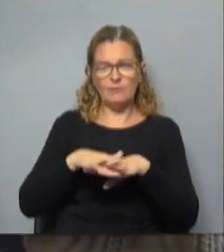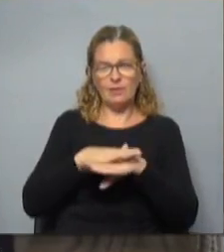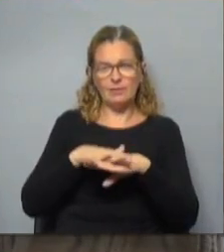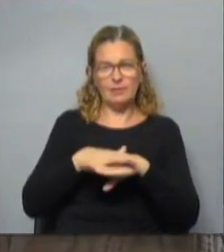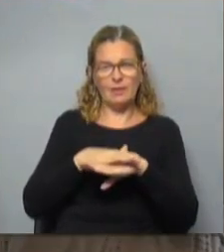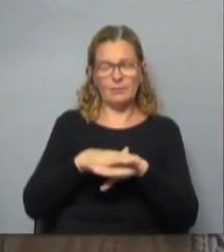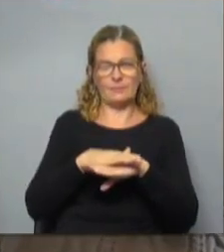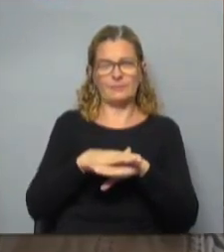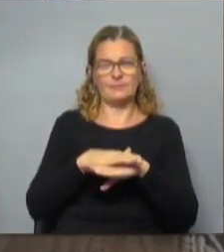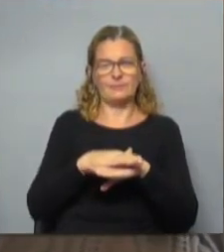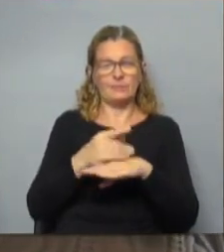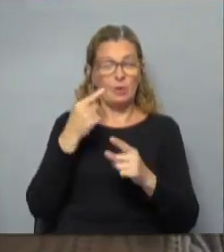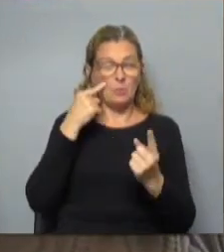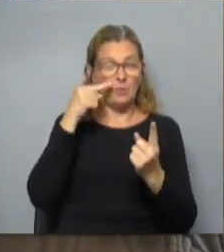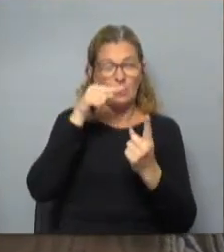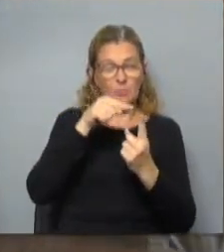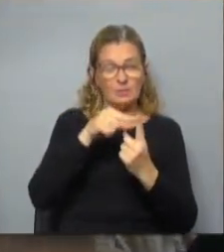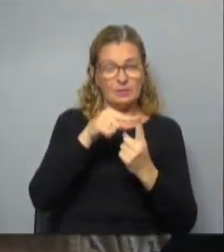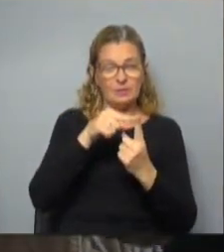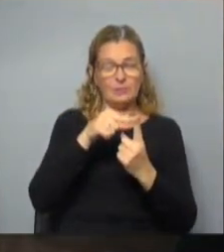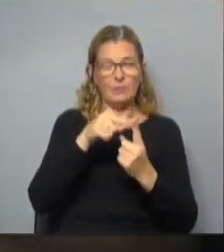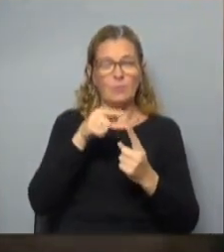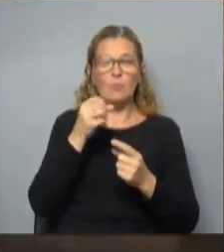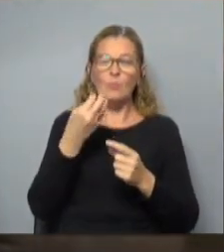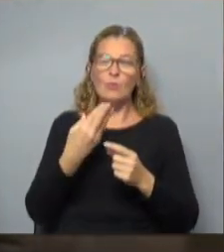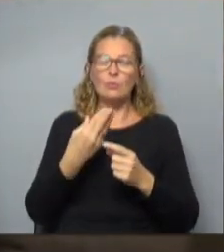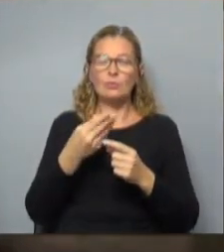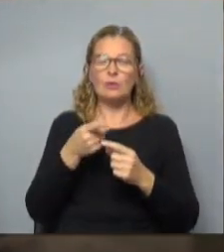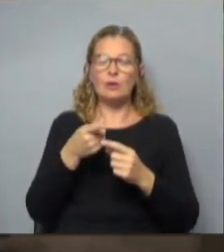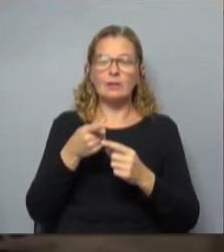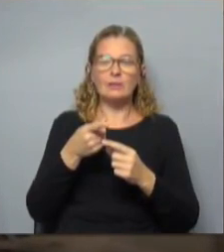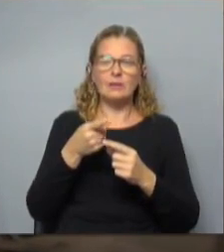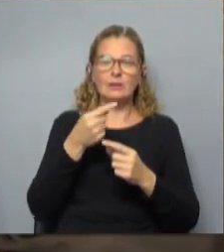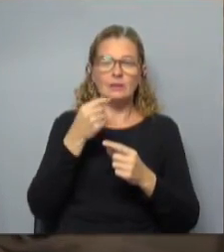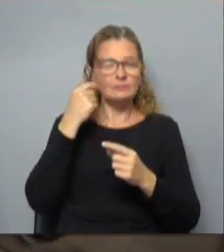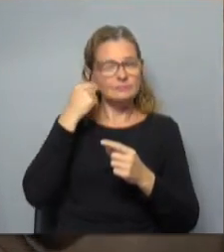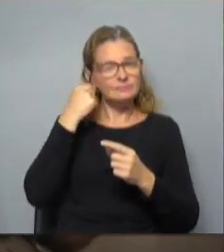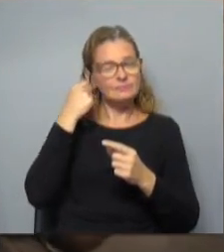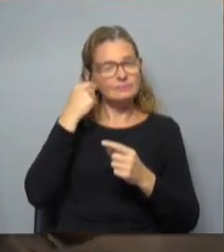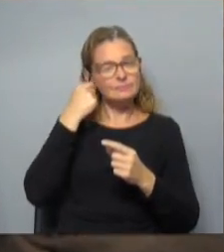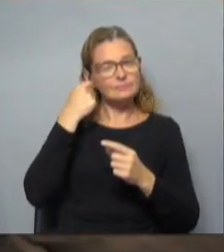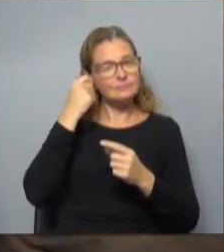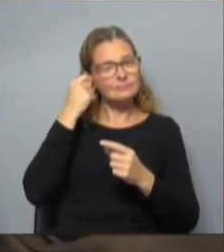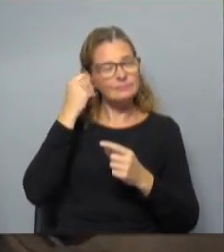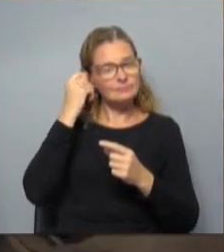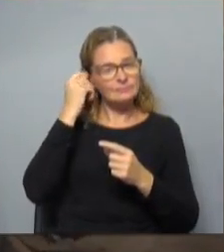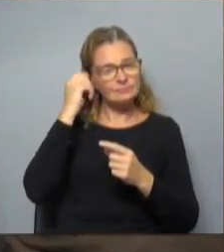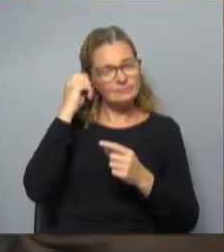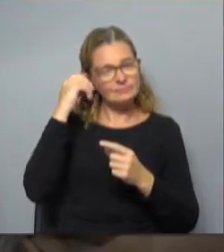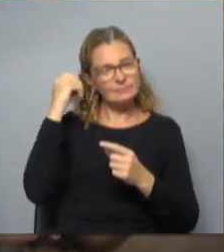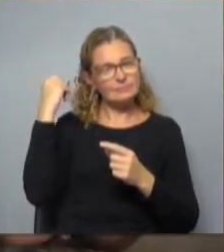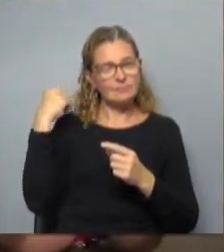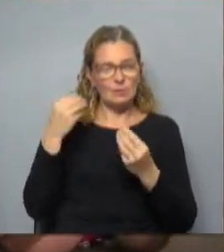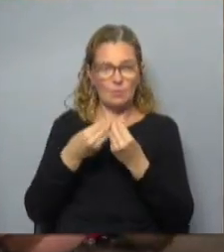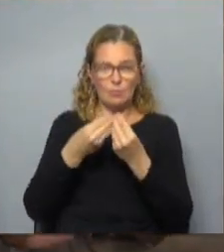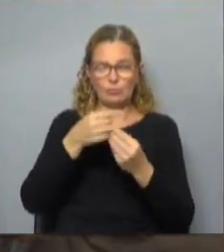criterios objetivos muy particularmente lo que es la incidencia de casos nuevos